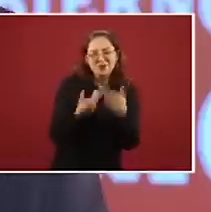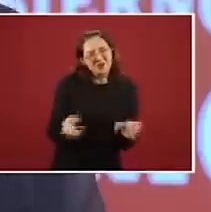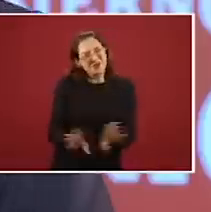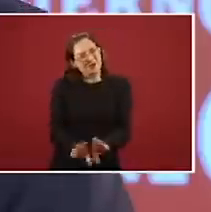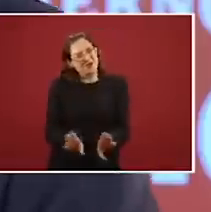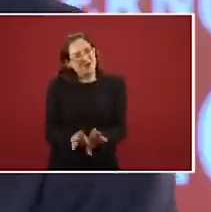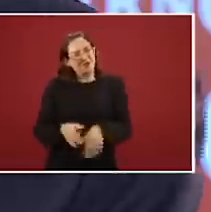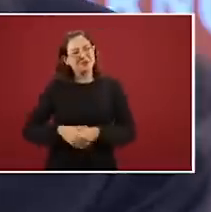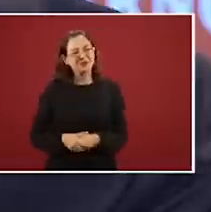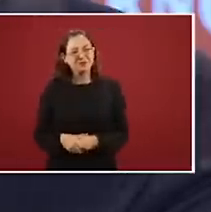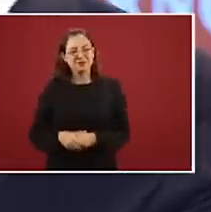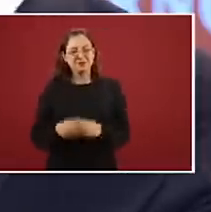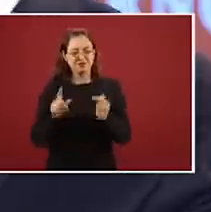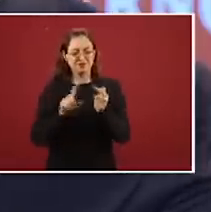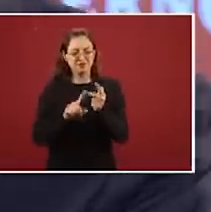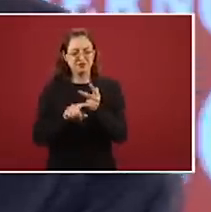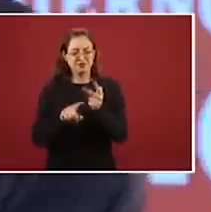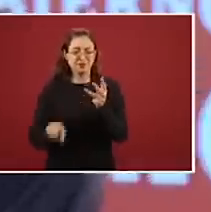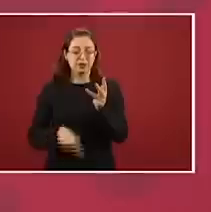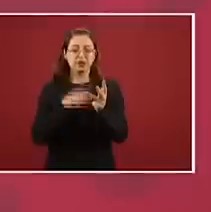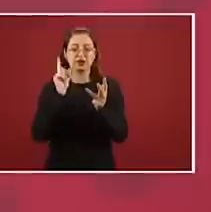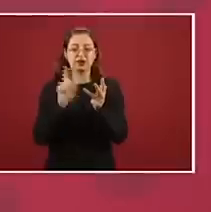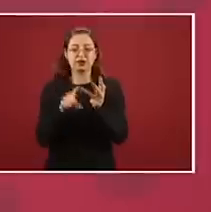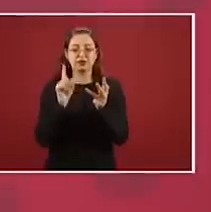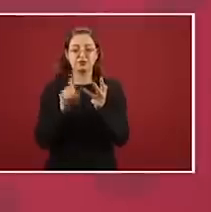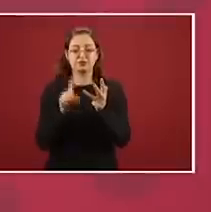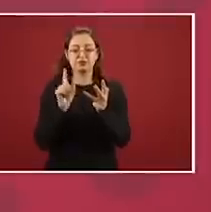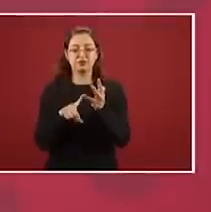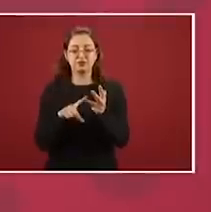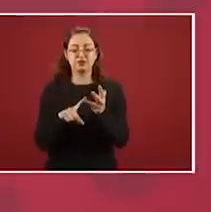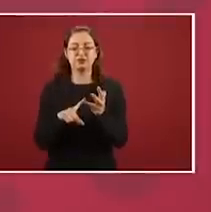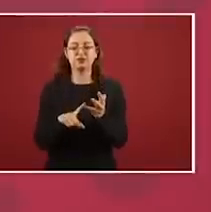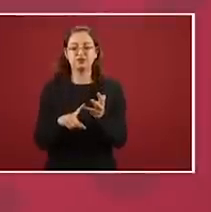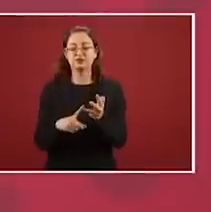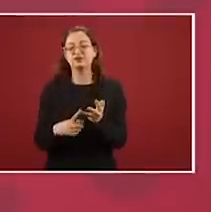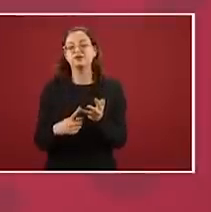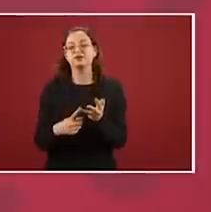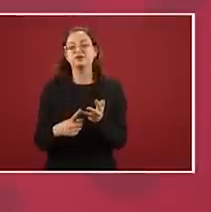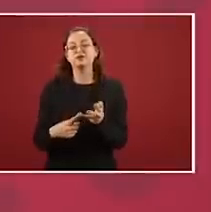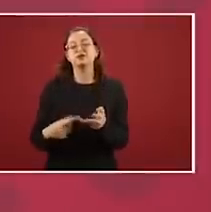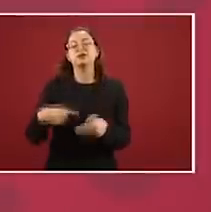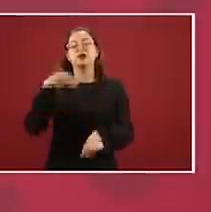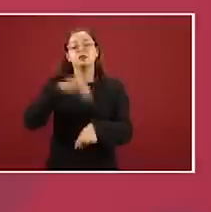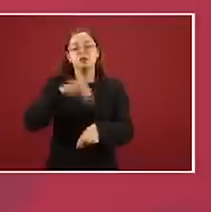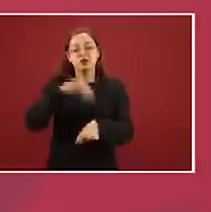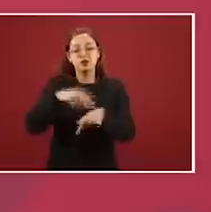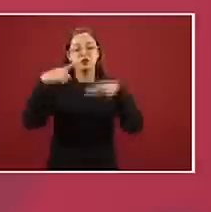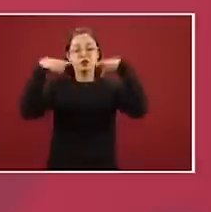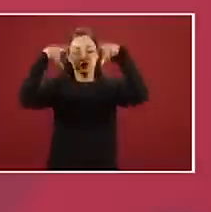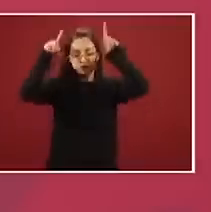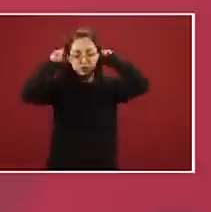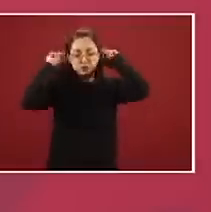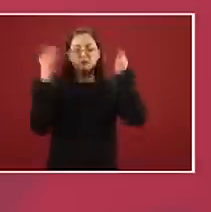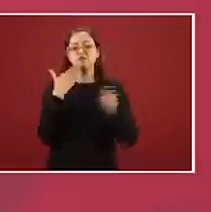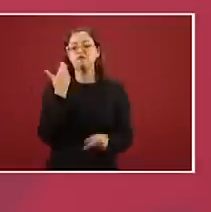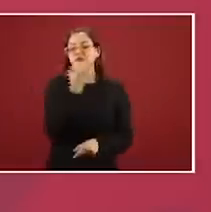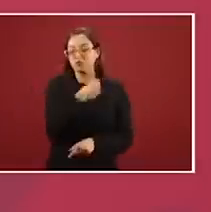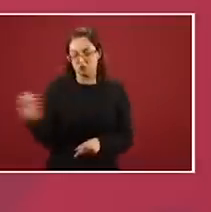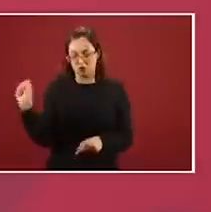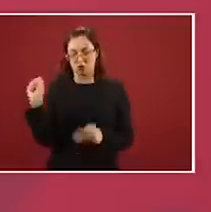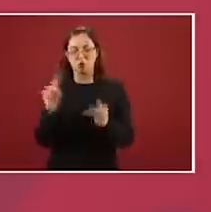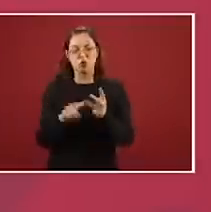3, médicos, enfermeras, especialistas. Hay otro responsable